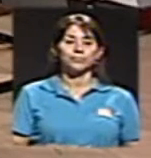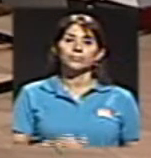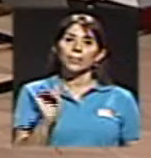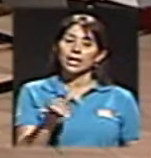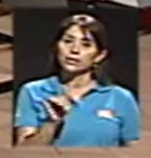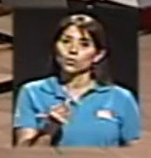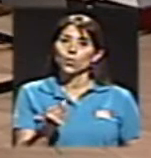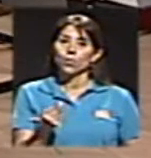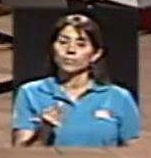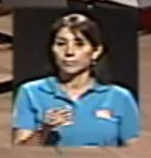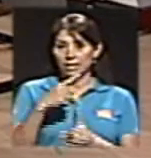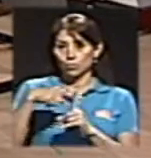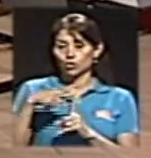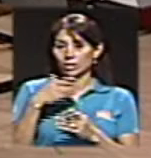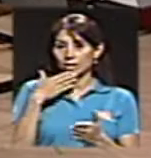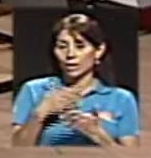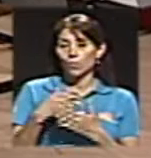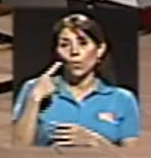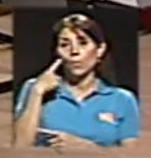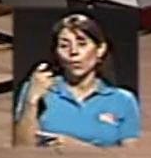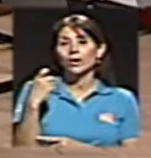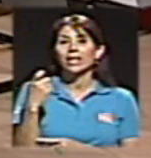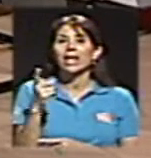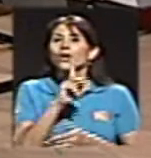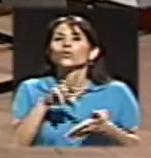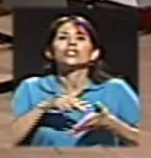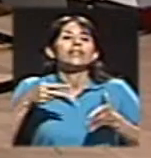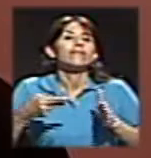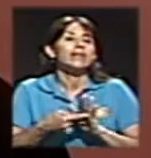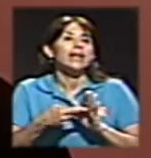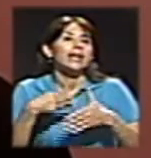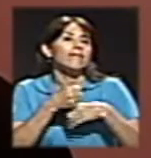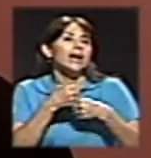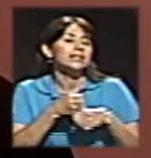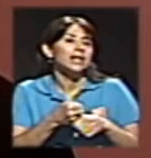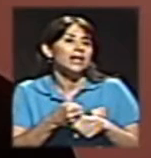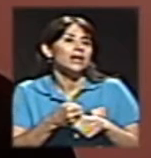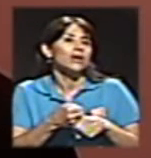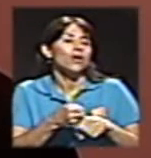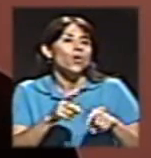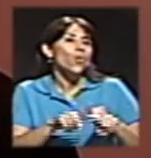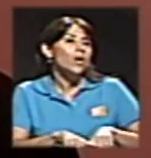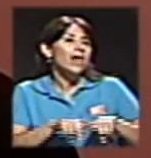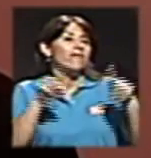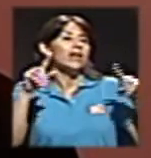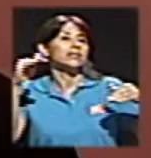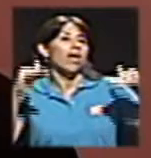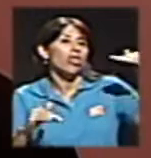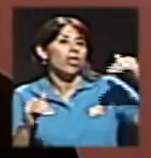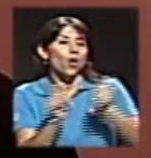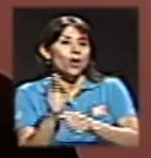Eso es positivo porque, lejos más bien de marcar una enorme diferencia hacia el resto de la banca costarricense,